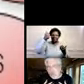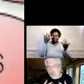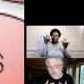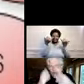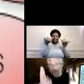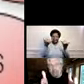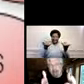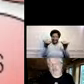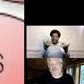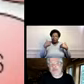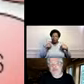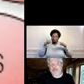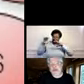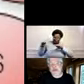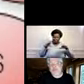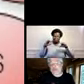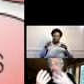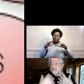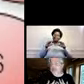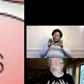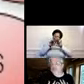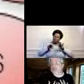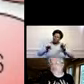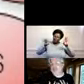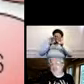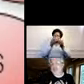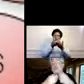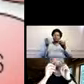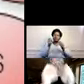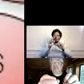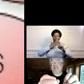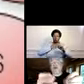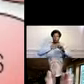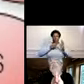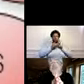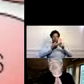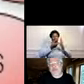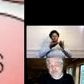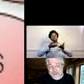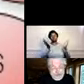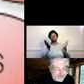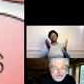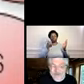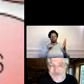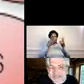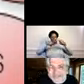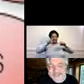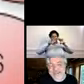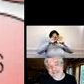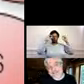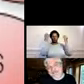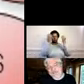Entonces, tal vez esto sería lo más importante que nosotros estamos haciendo en su rol como organización.